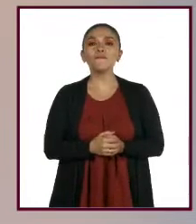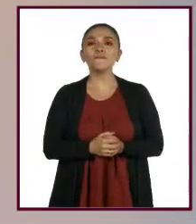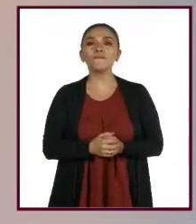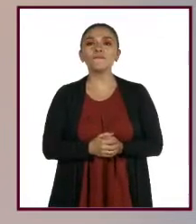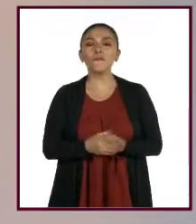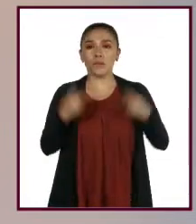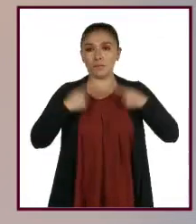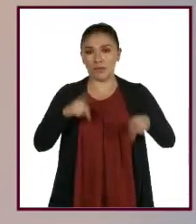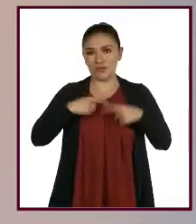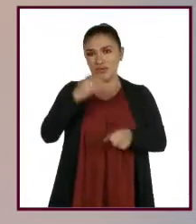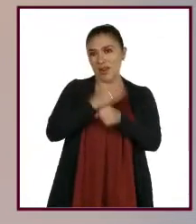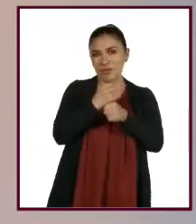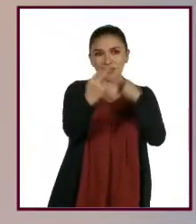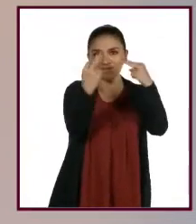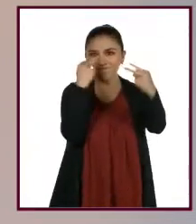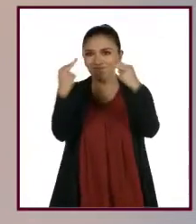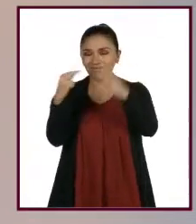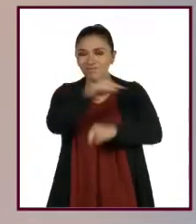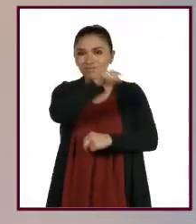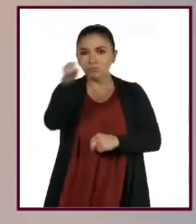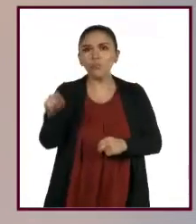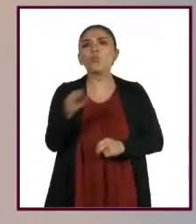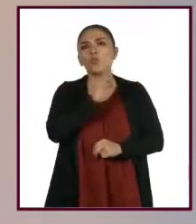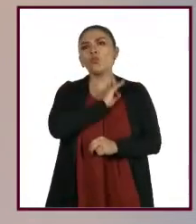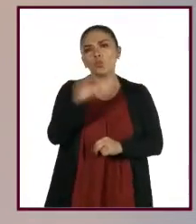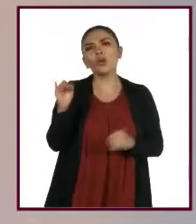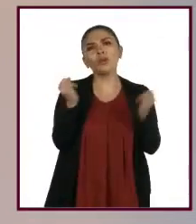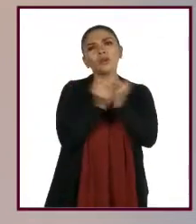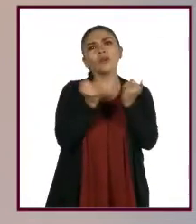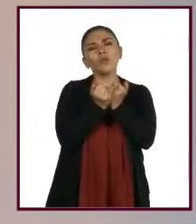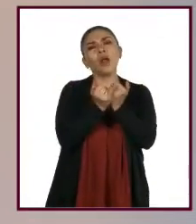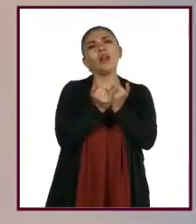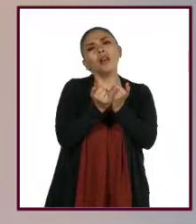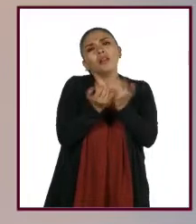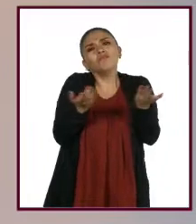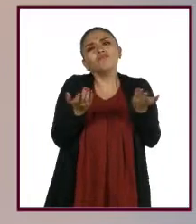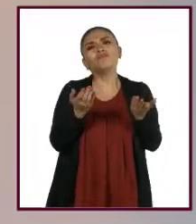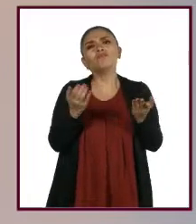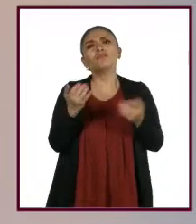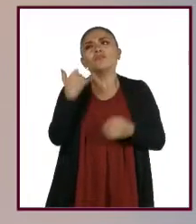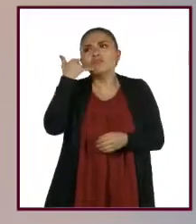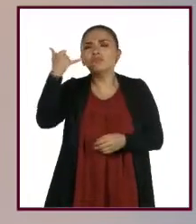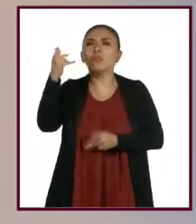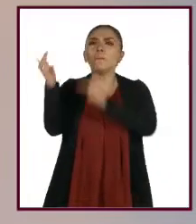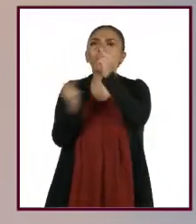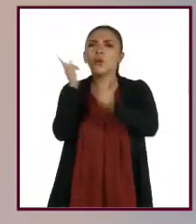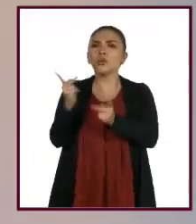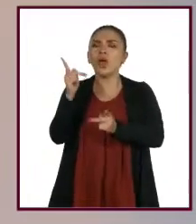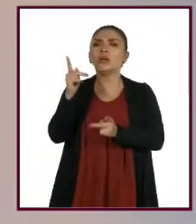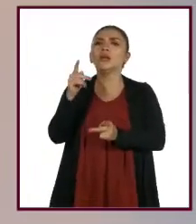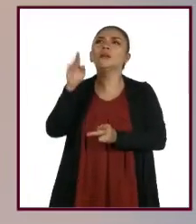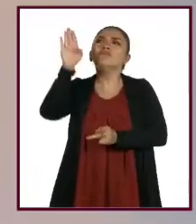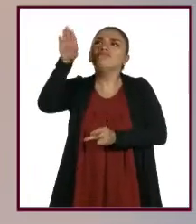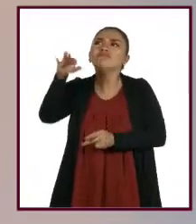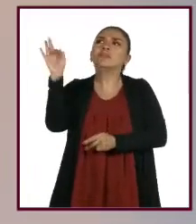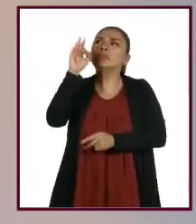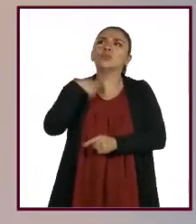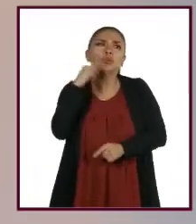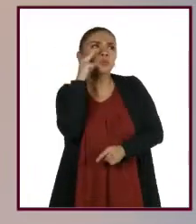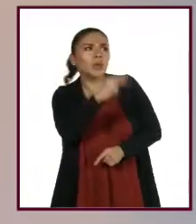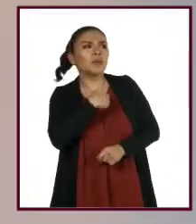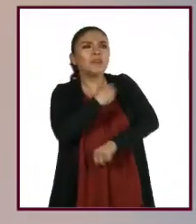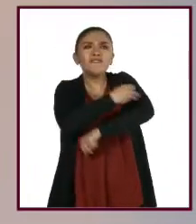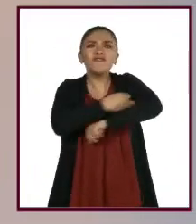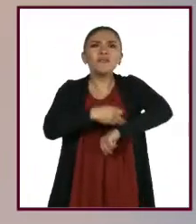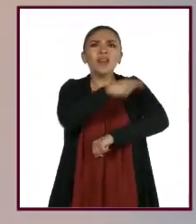los que nos están viendo, pudieran llegar a realizarla en la línea de la vida. ¿Qué hacer si un familiar que